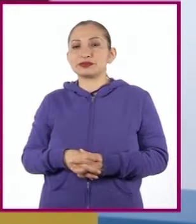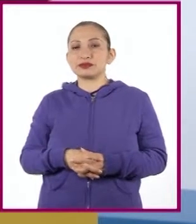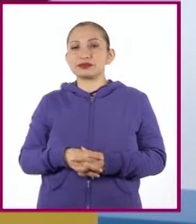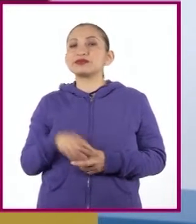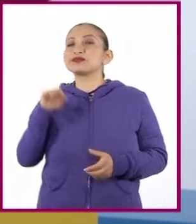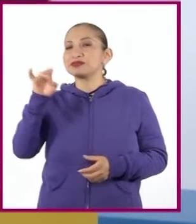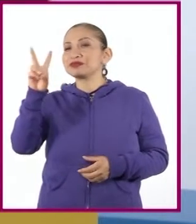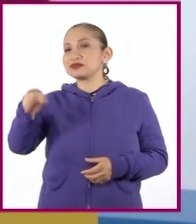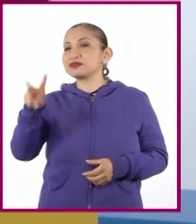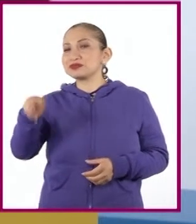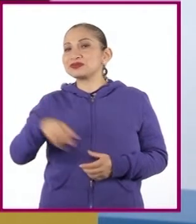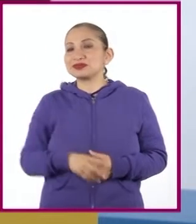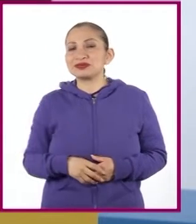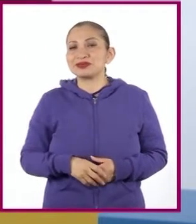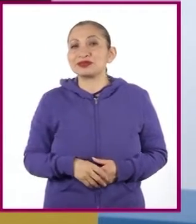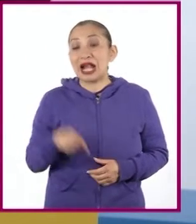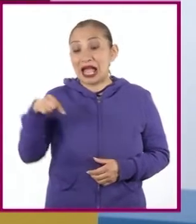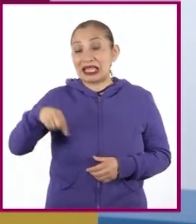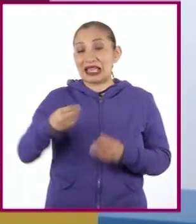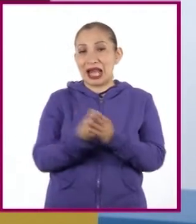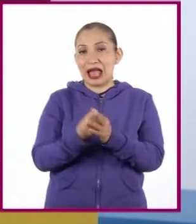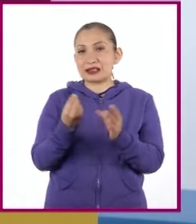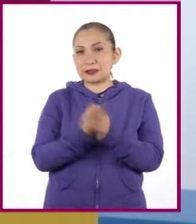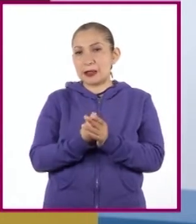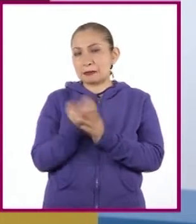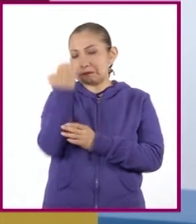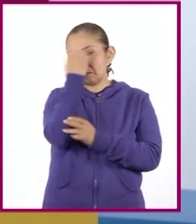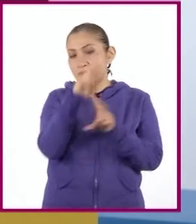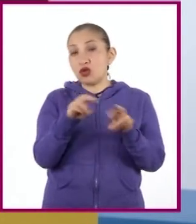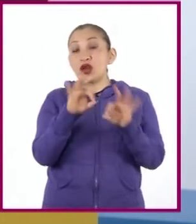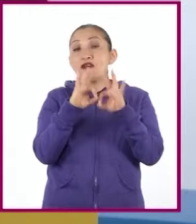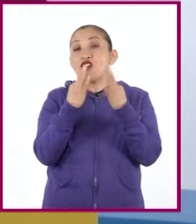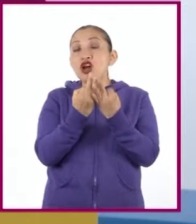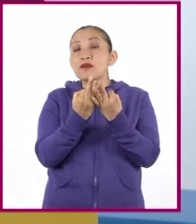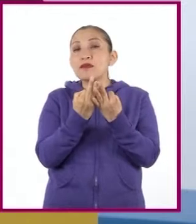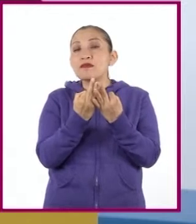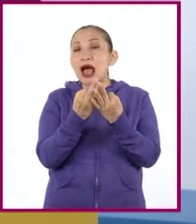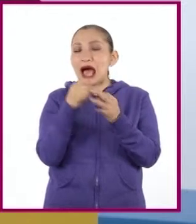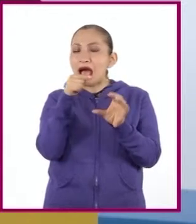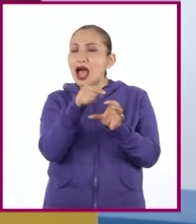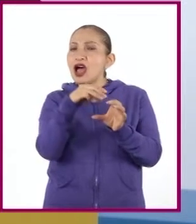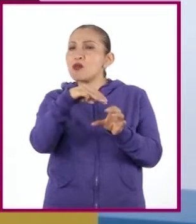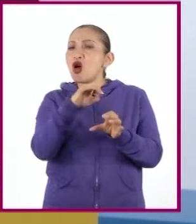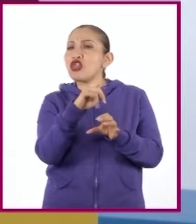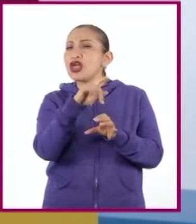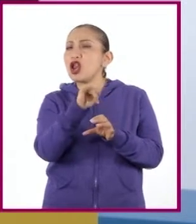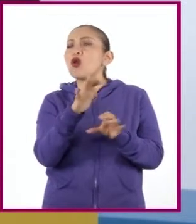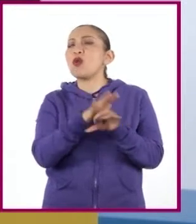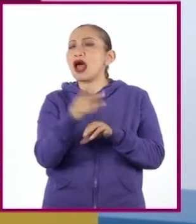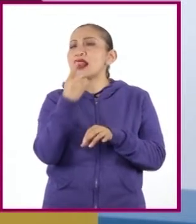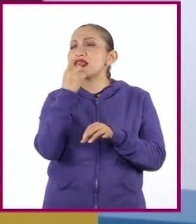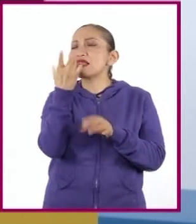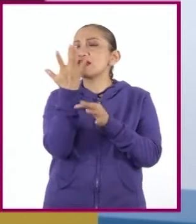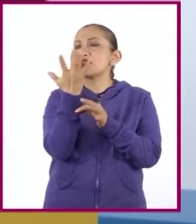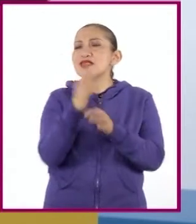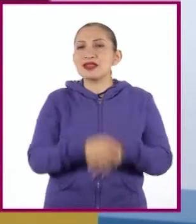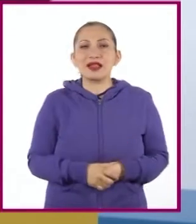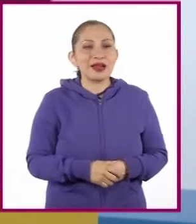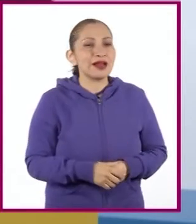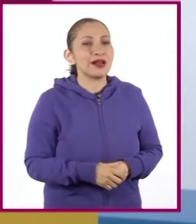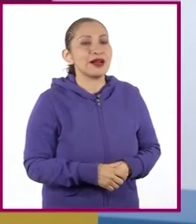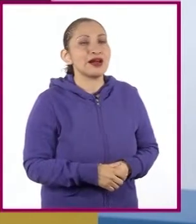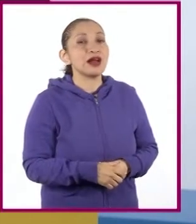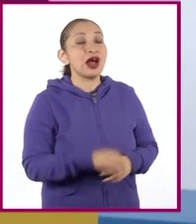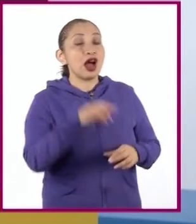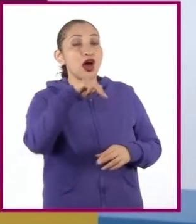Así es, Enrique. En esta sesión analizaremos un modelo en específico. ¿Te imaginas de cuál hablaremos? Claro,